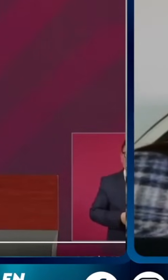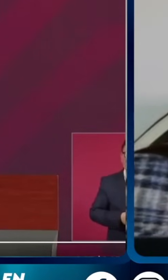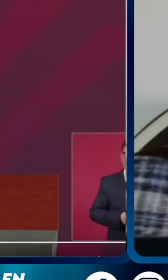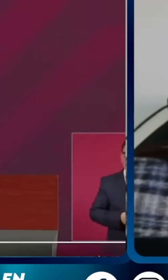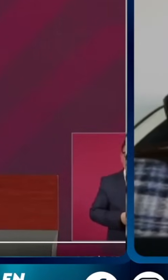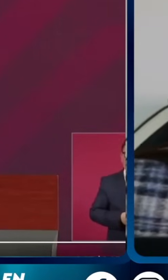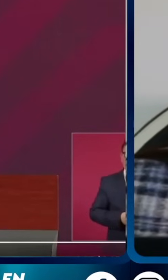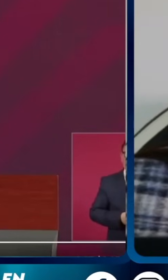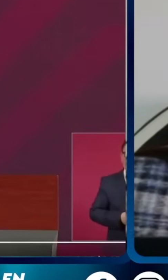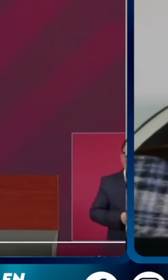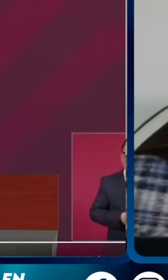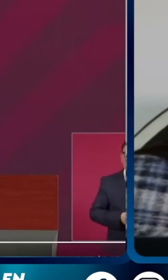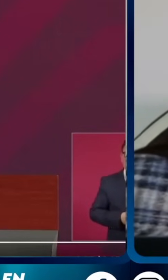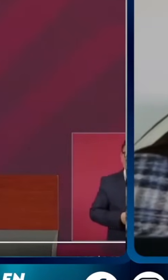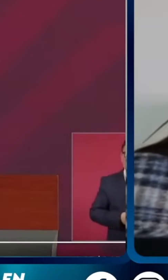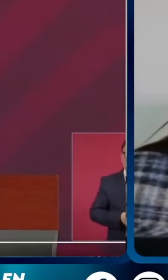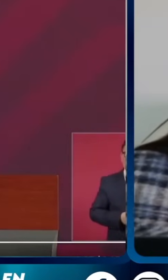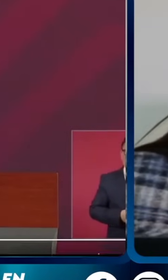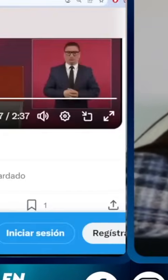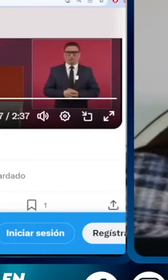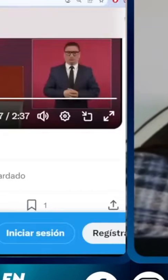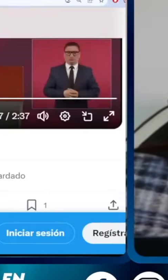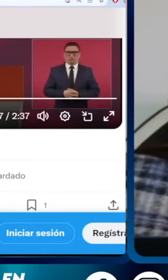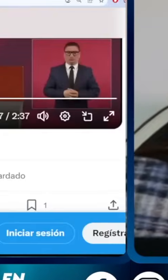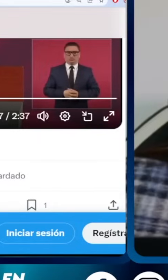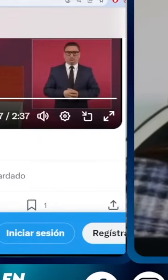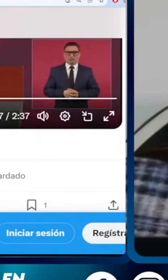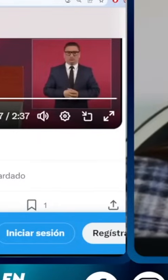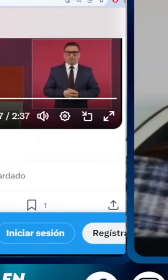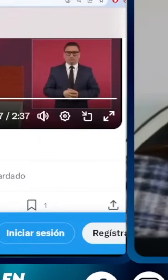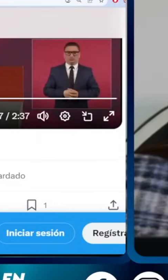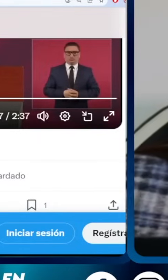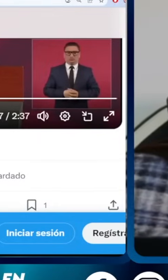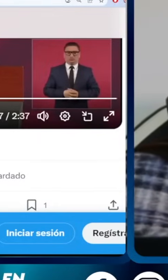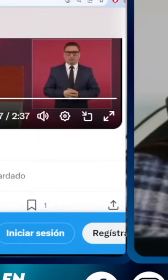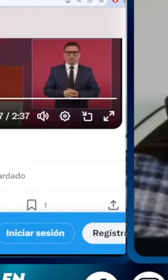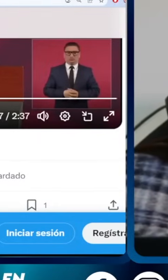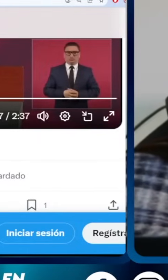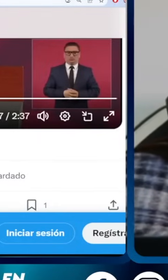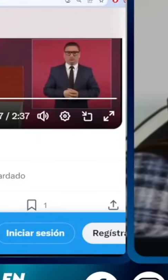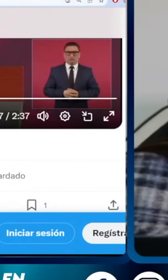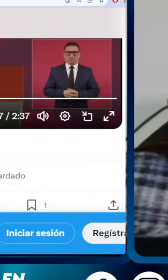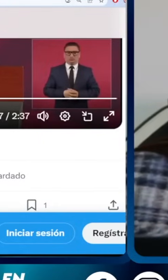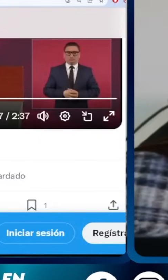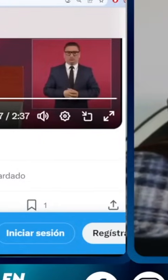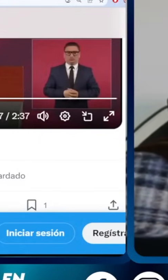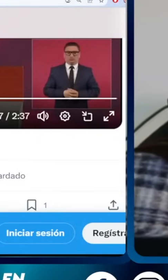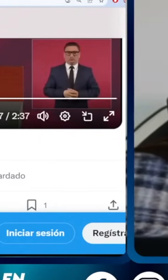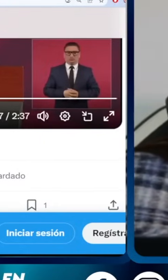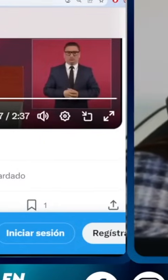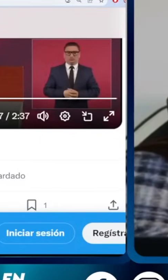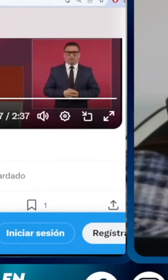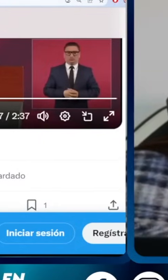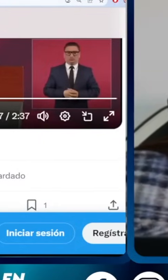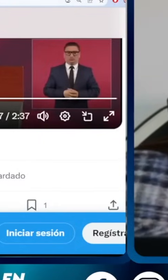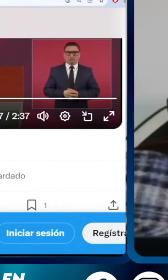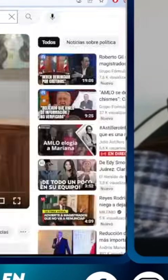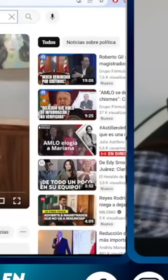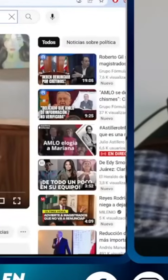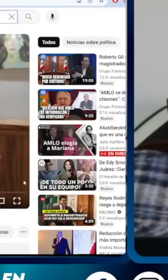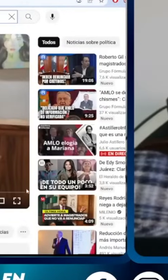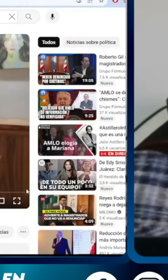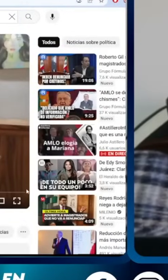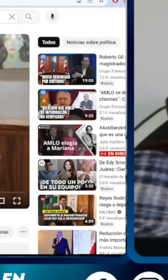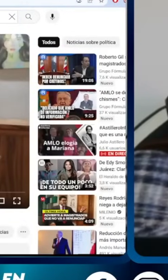Bueno, pues ahí está la declaración del presidente, no te dejes engañar, esos fideicomisos se los quedaron